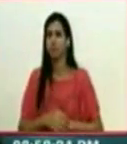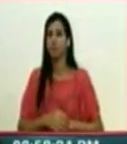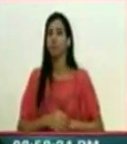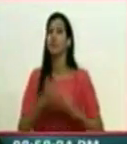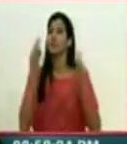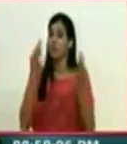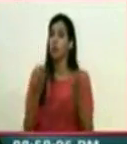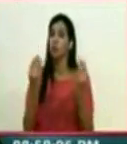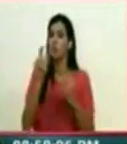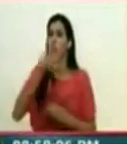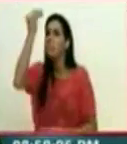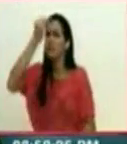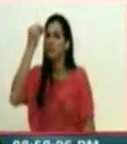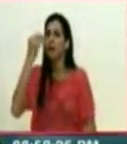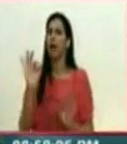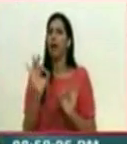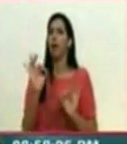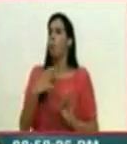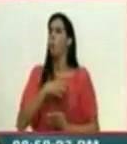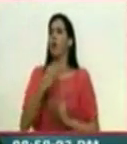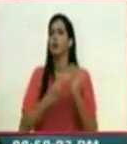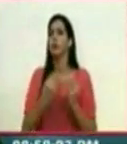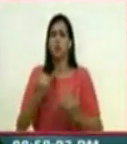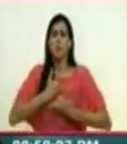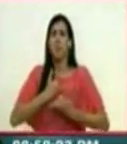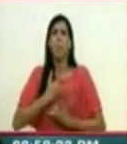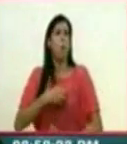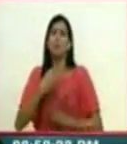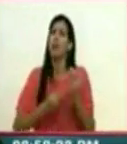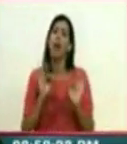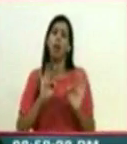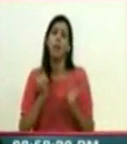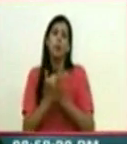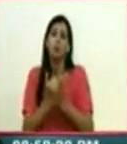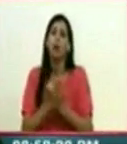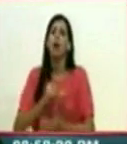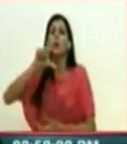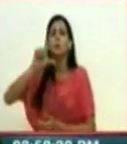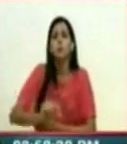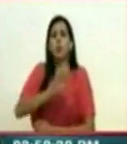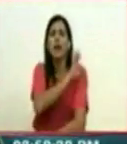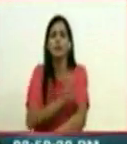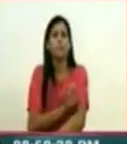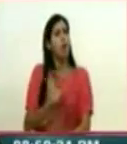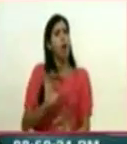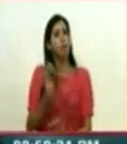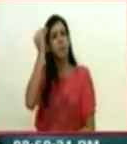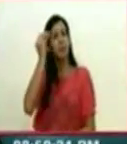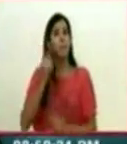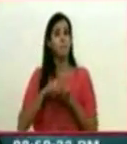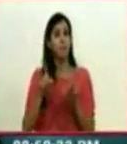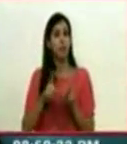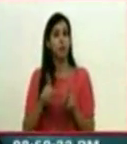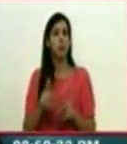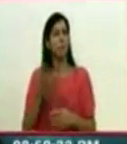Seguramente muchas personas creen que nada pueden hacer de manera individual para ayudar a reducir el crecimiento de la demanda de energía eléctrica en el país.